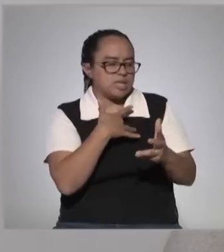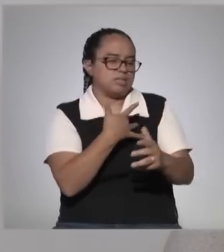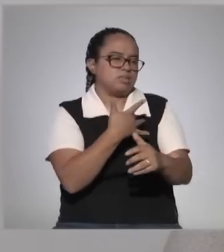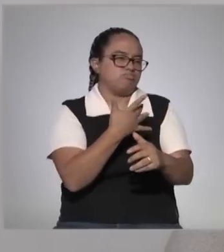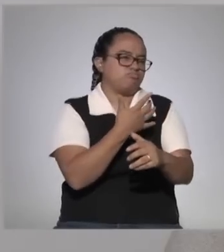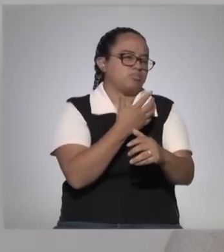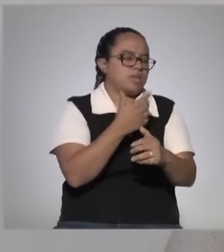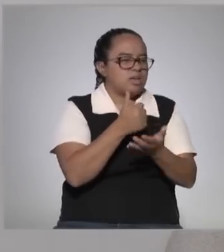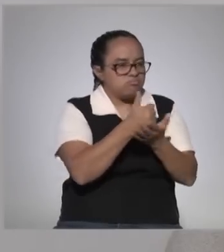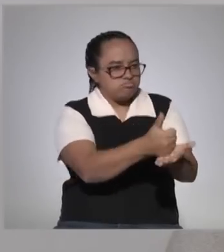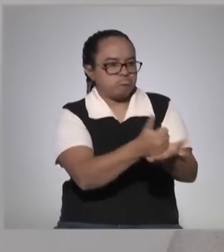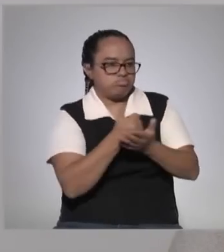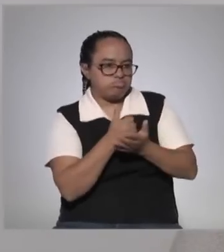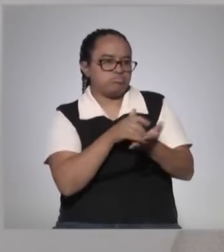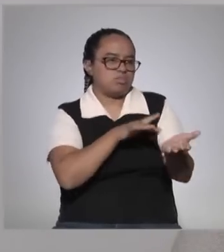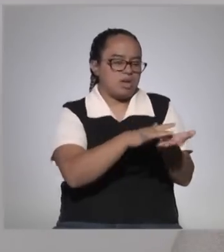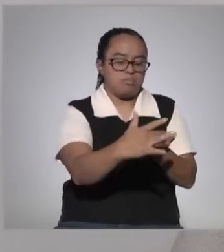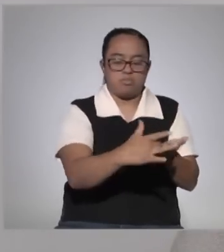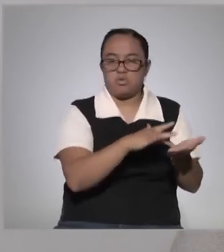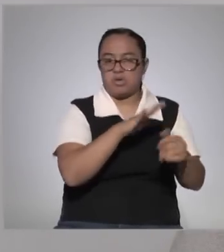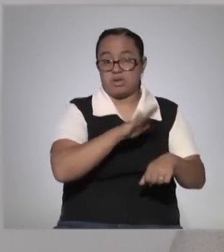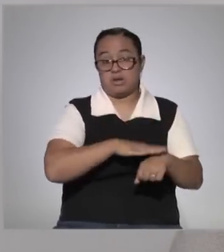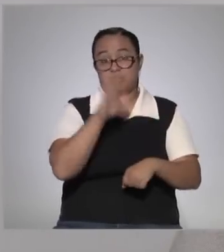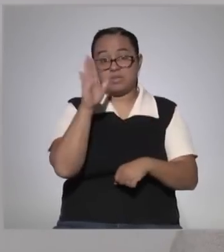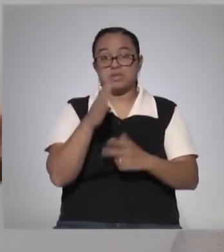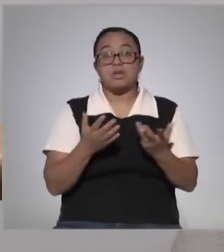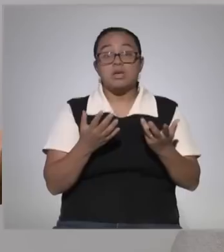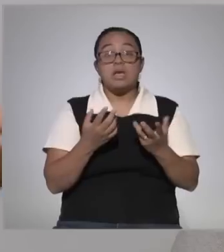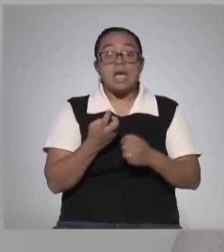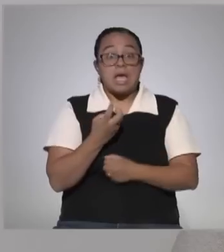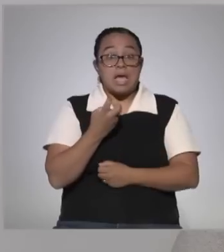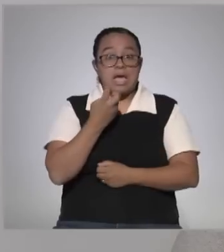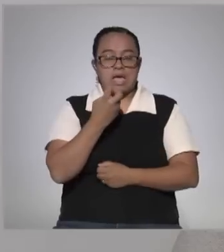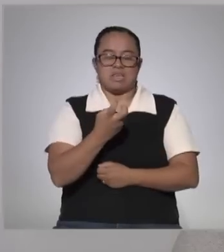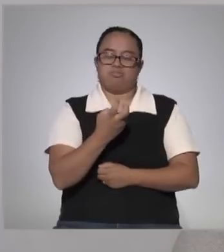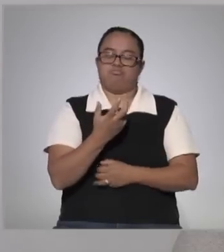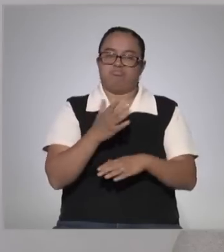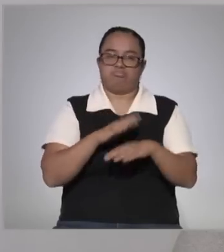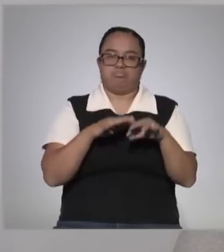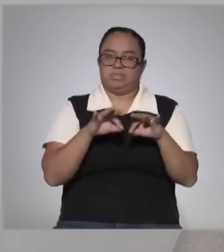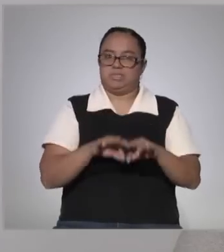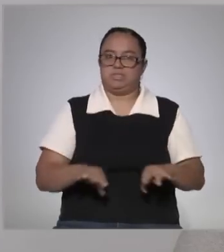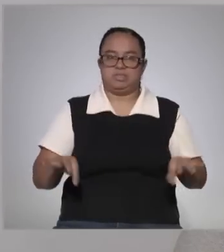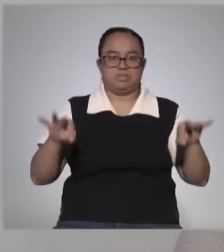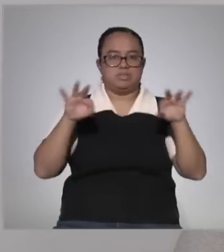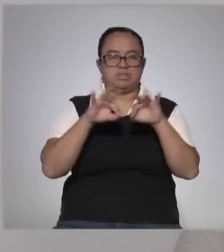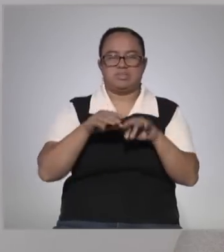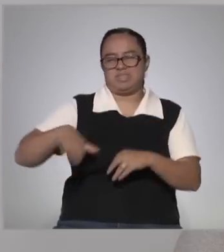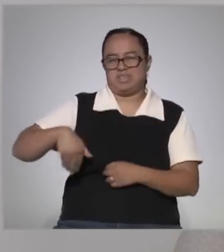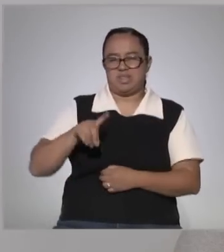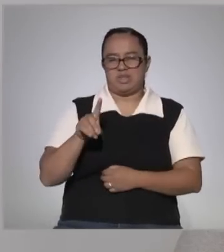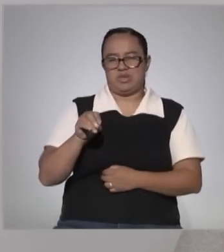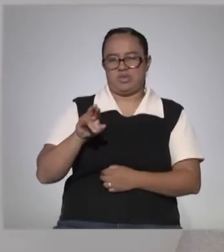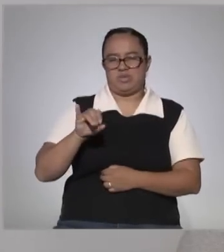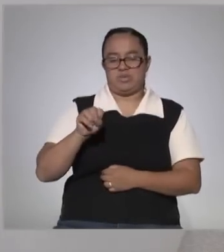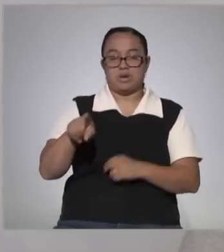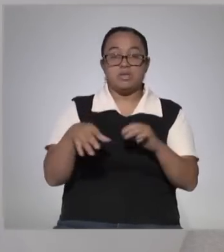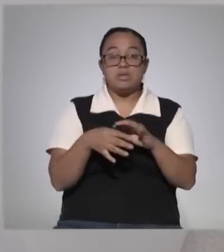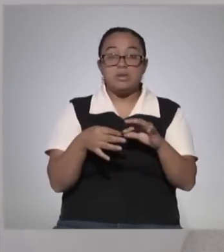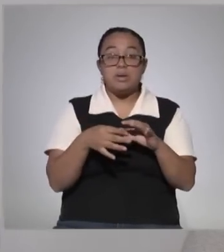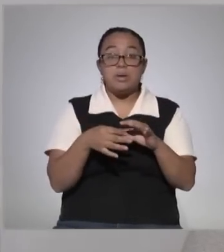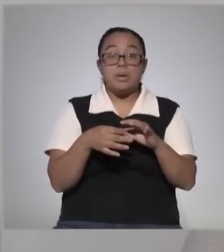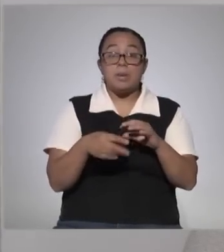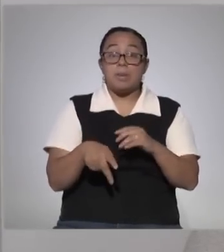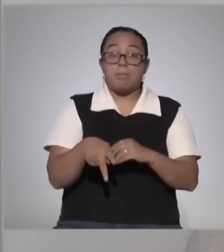compañerismo, y esto hace que se vuelvan más significativas, ciertamente, como dice Doris, pero no en